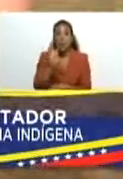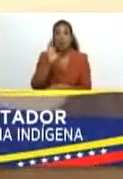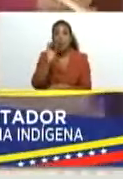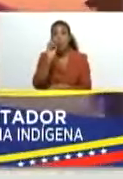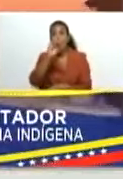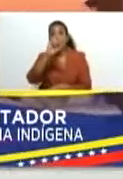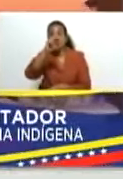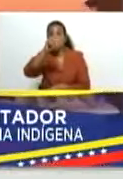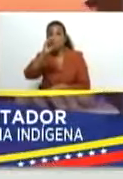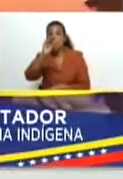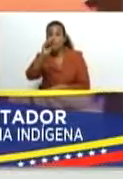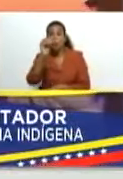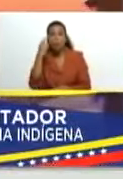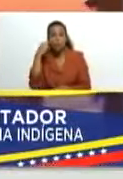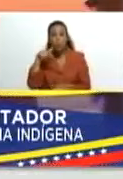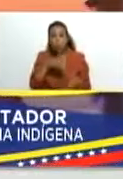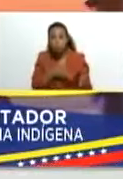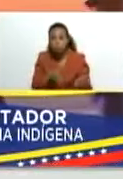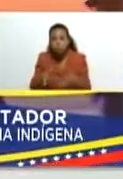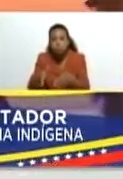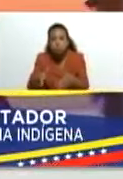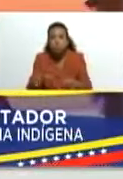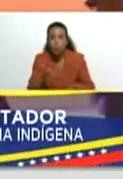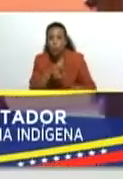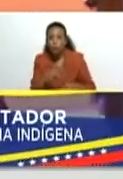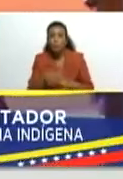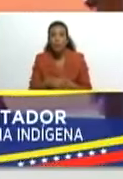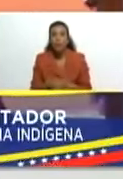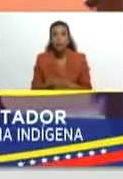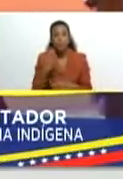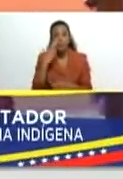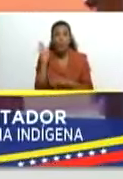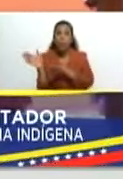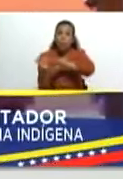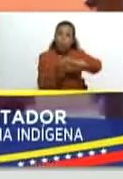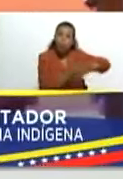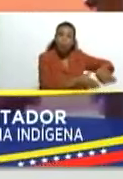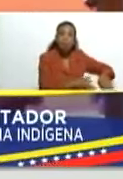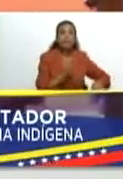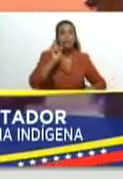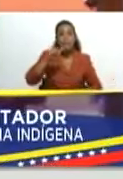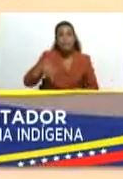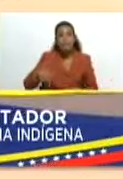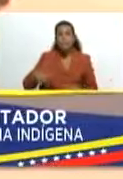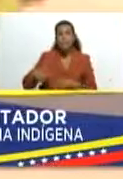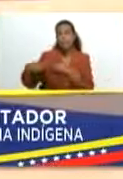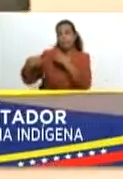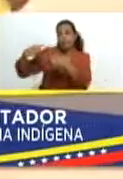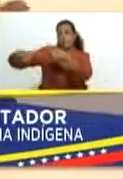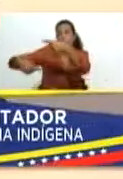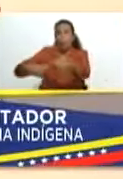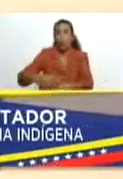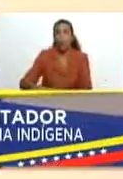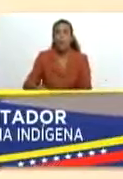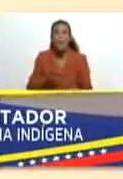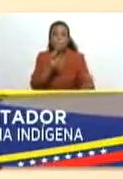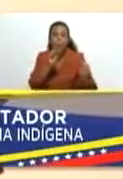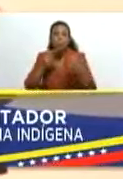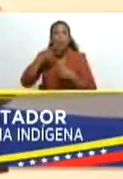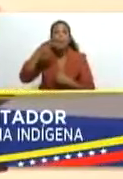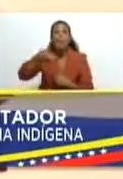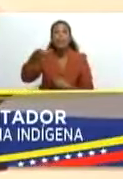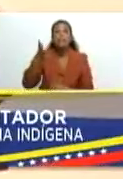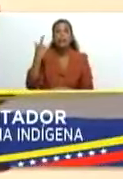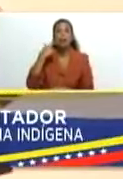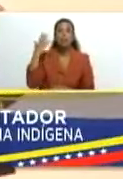por todo el camino. Diógenes Díaz, Afrodescendiente, entre debates y política.